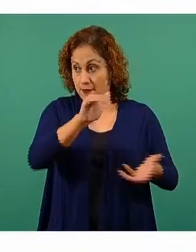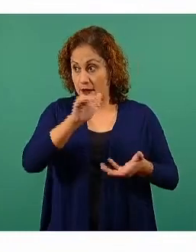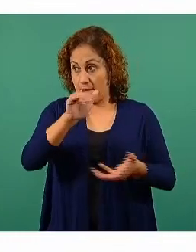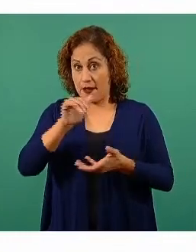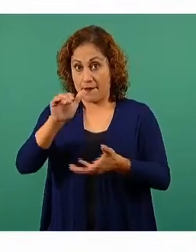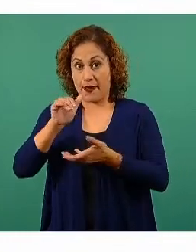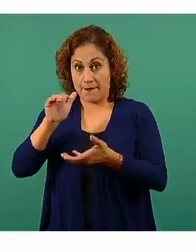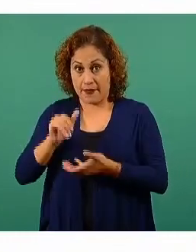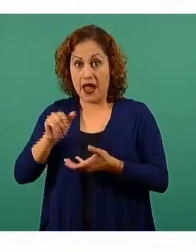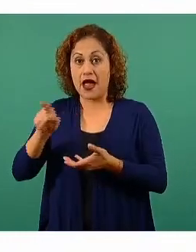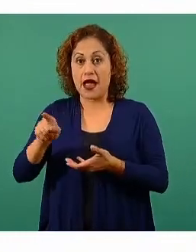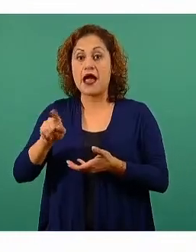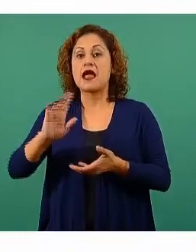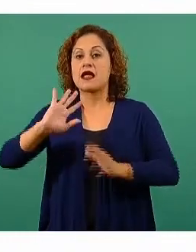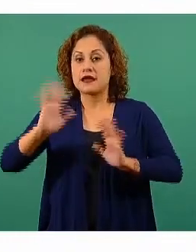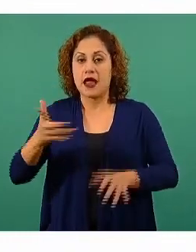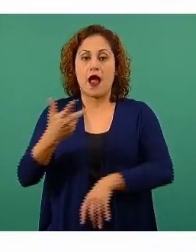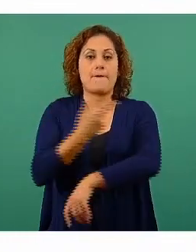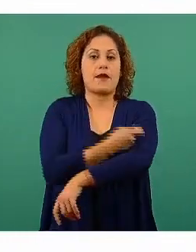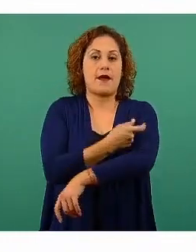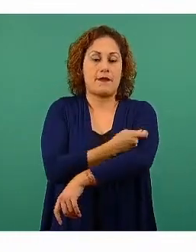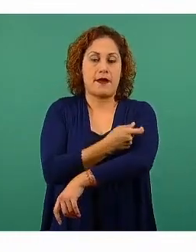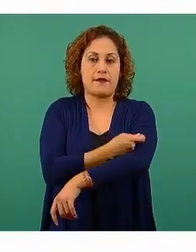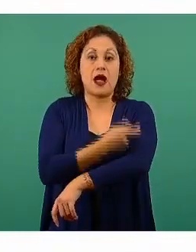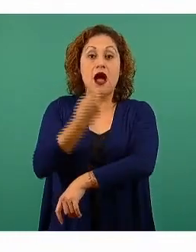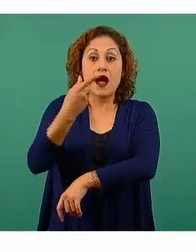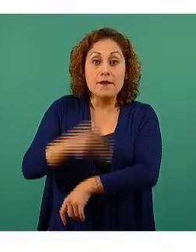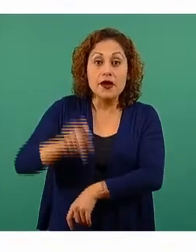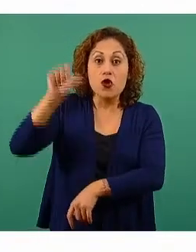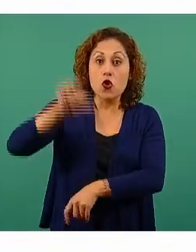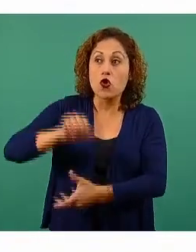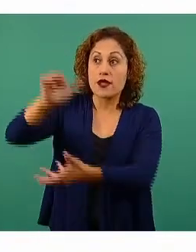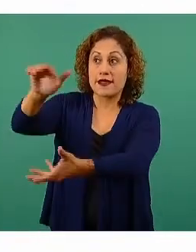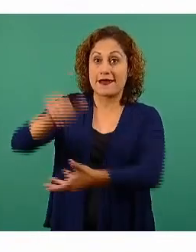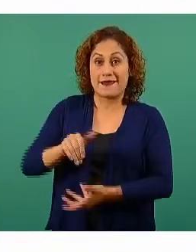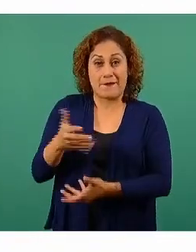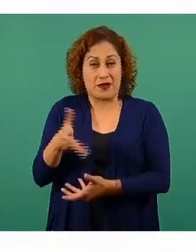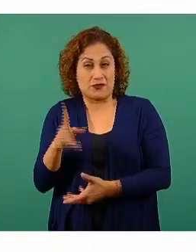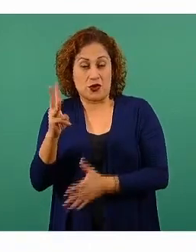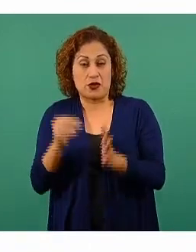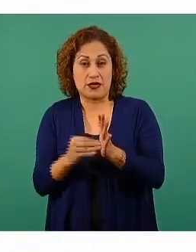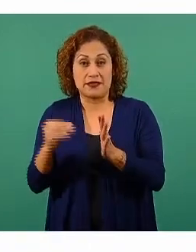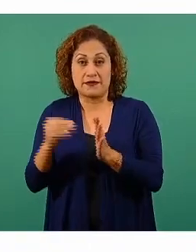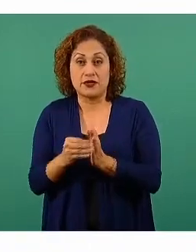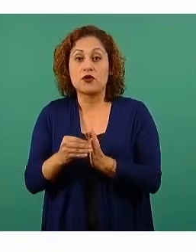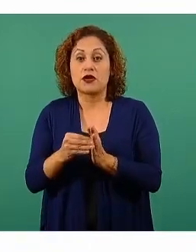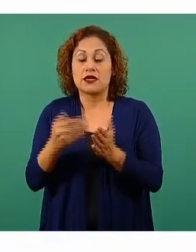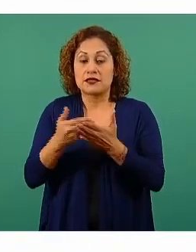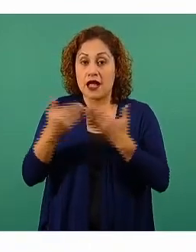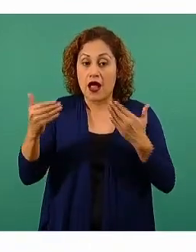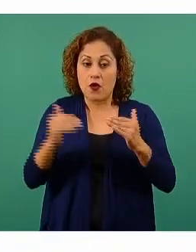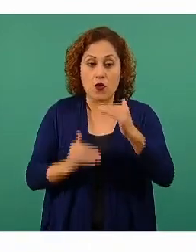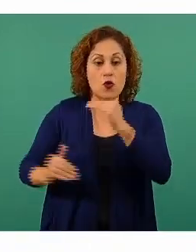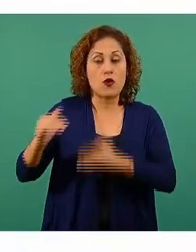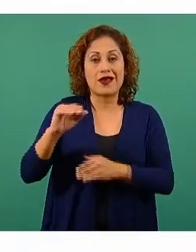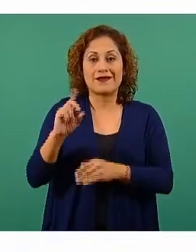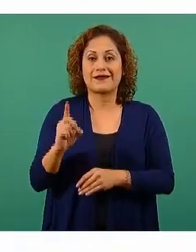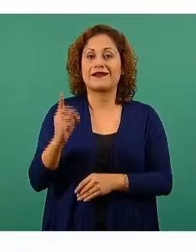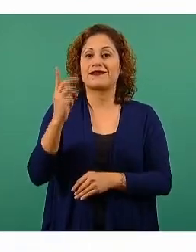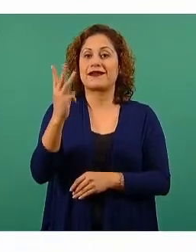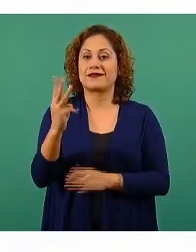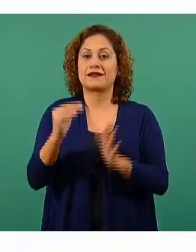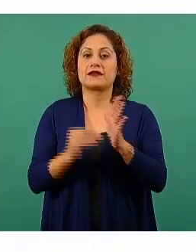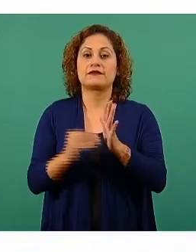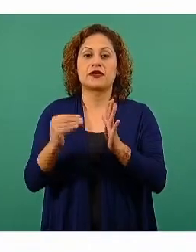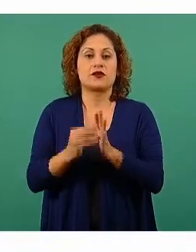se pusieron. Pero hoy, como hoy recibimos casi 3 millones, esta cifra va a subir hasta 33 millones y de